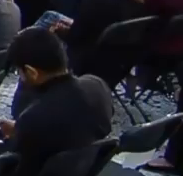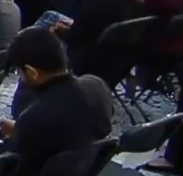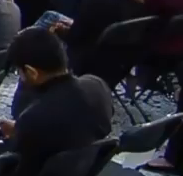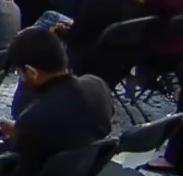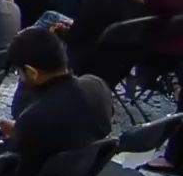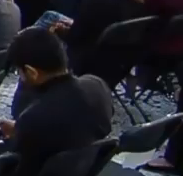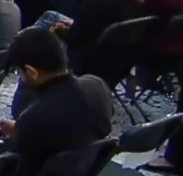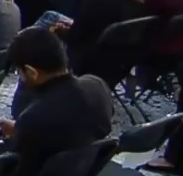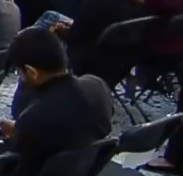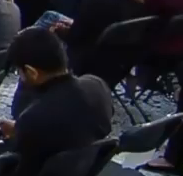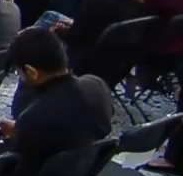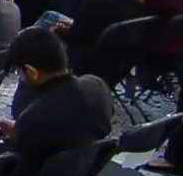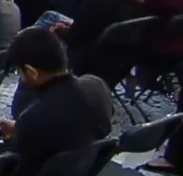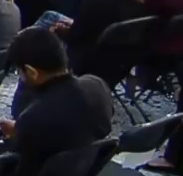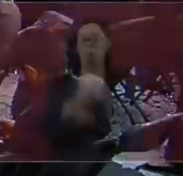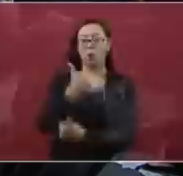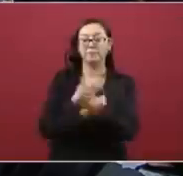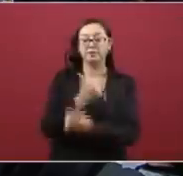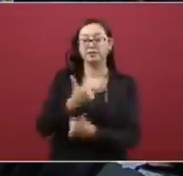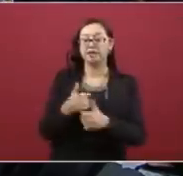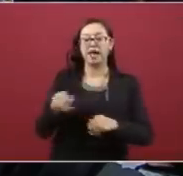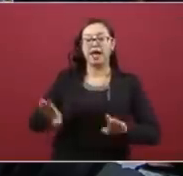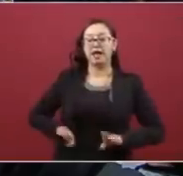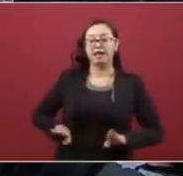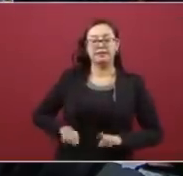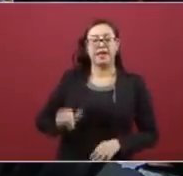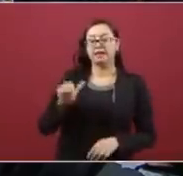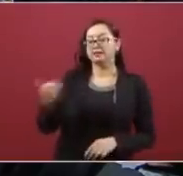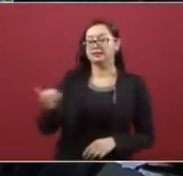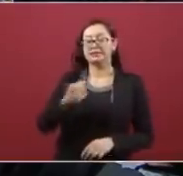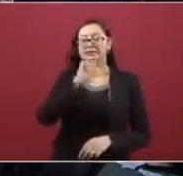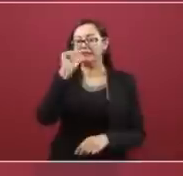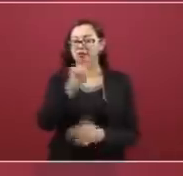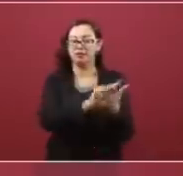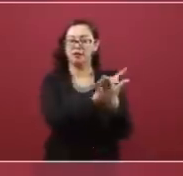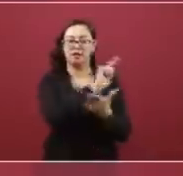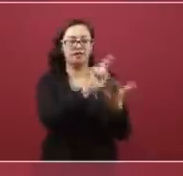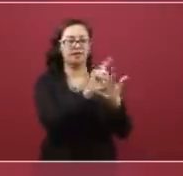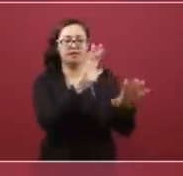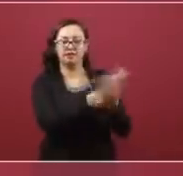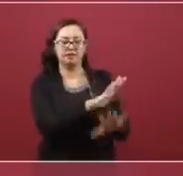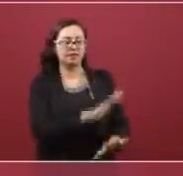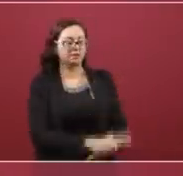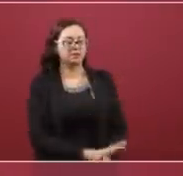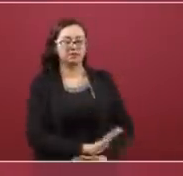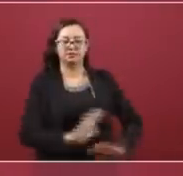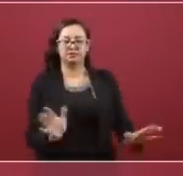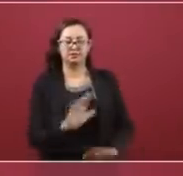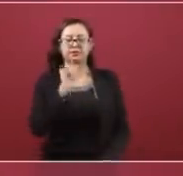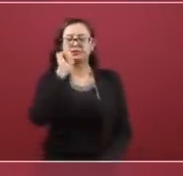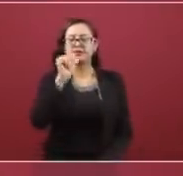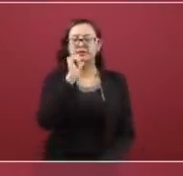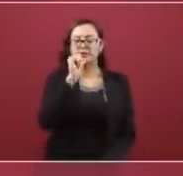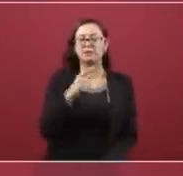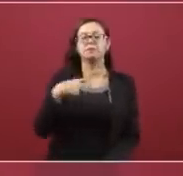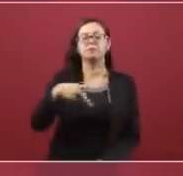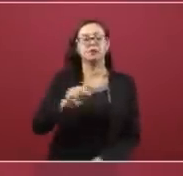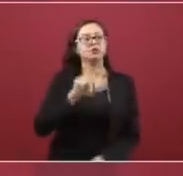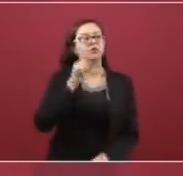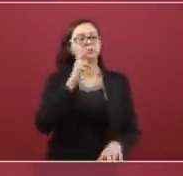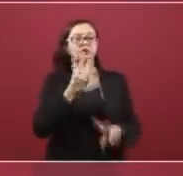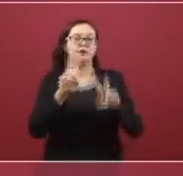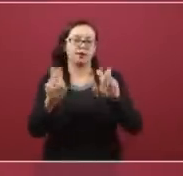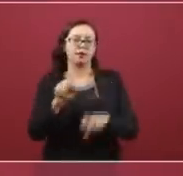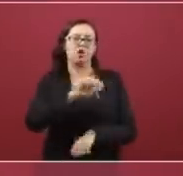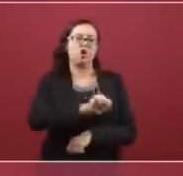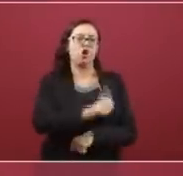modificación legal en el cobro por el envío de remesas.